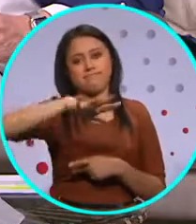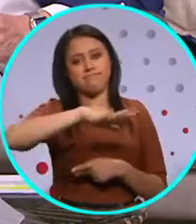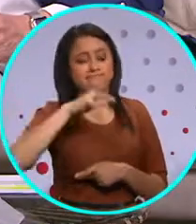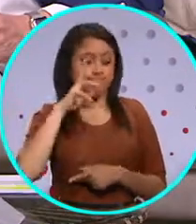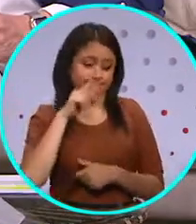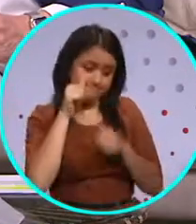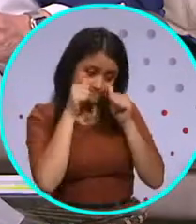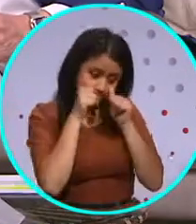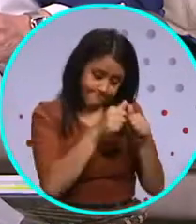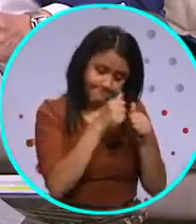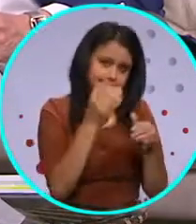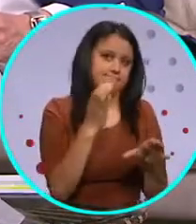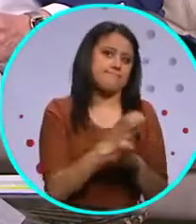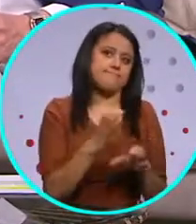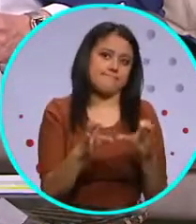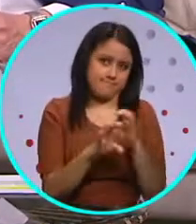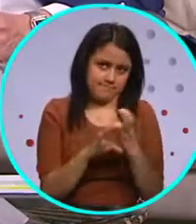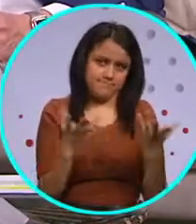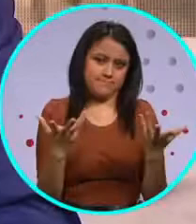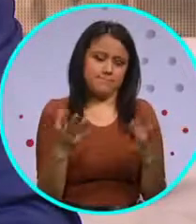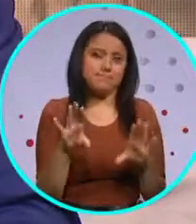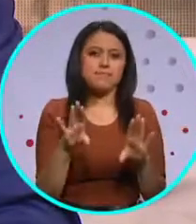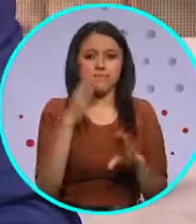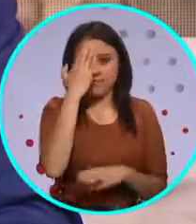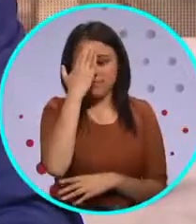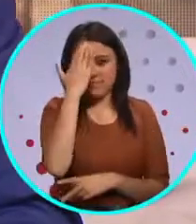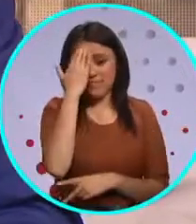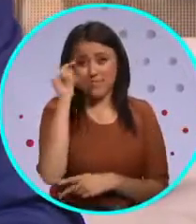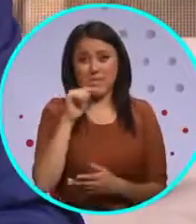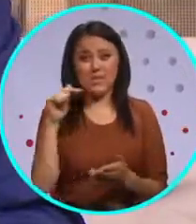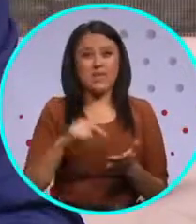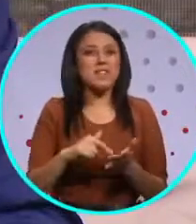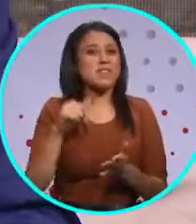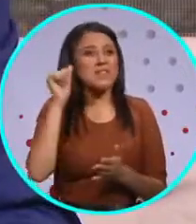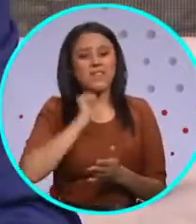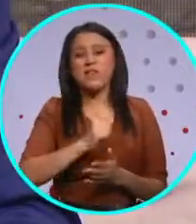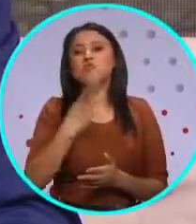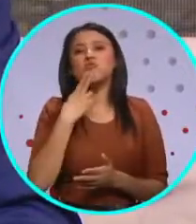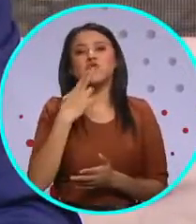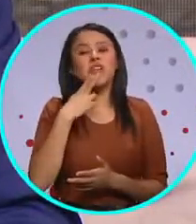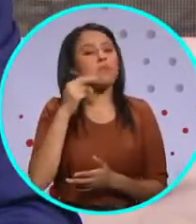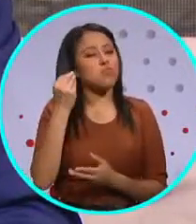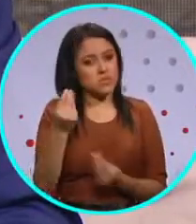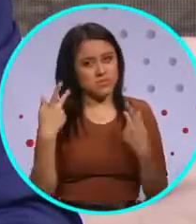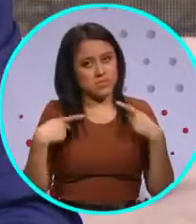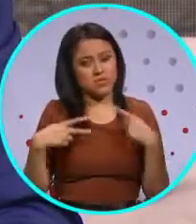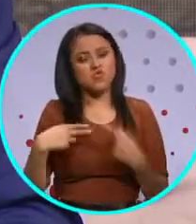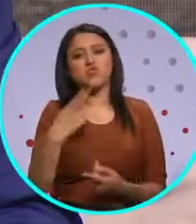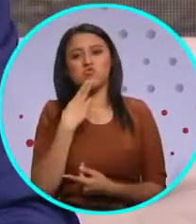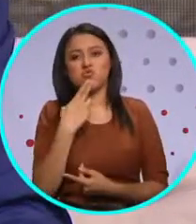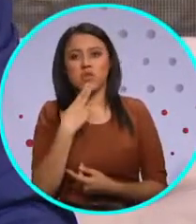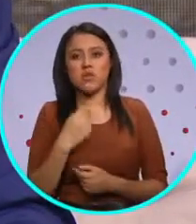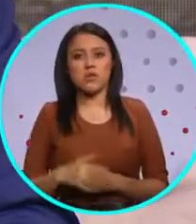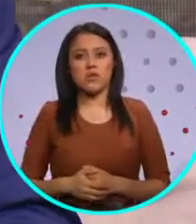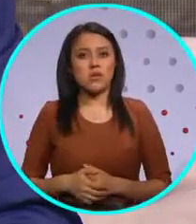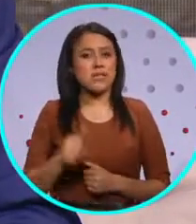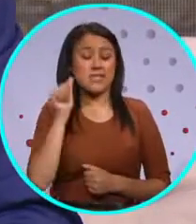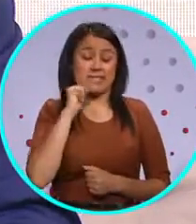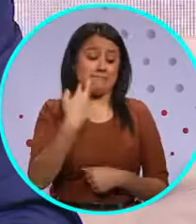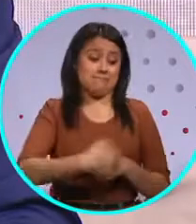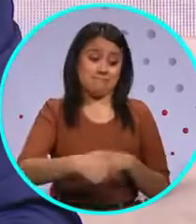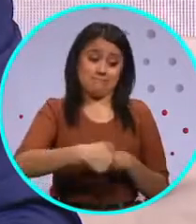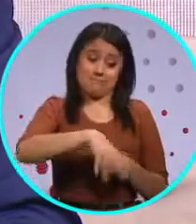la pena darse una vuelta por ahí es una zona que ocupan muchísimos la gente y siempre es un riesgo